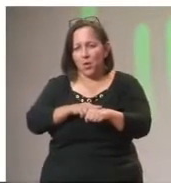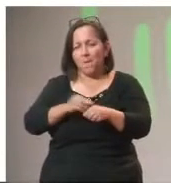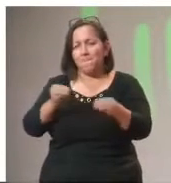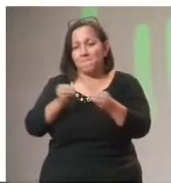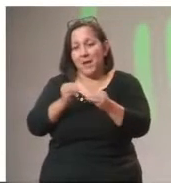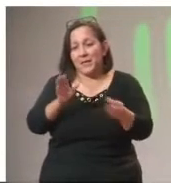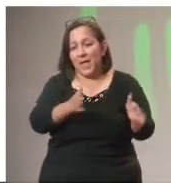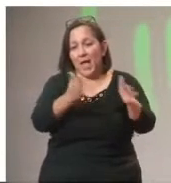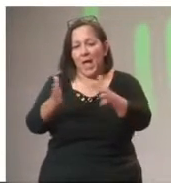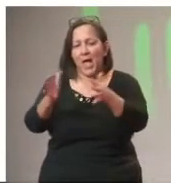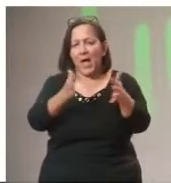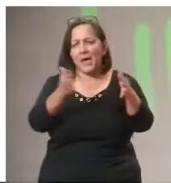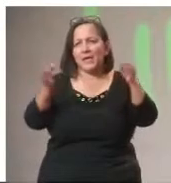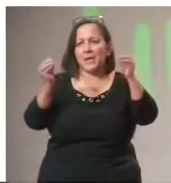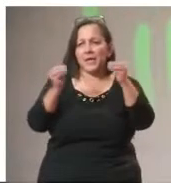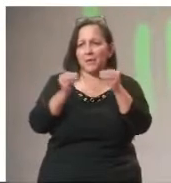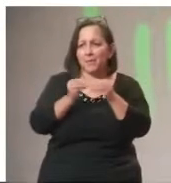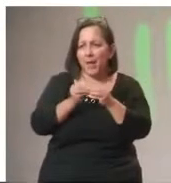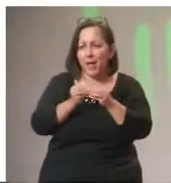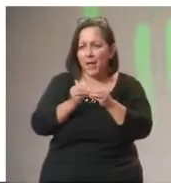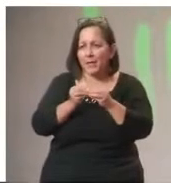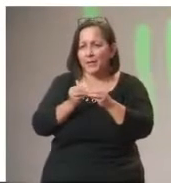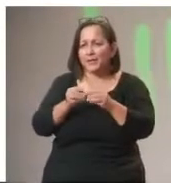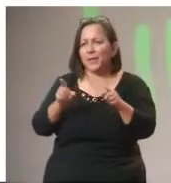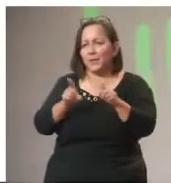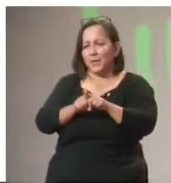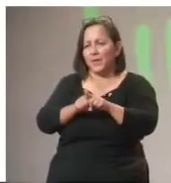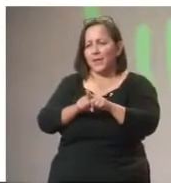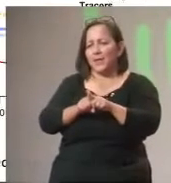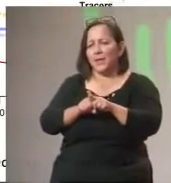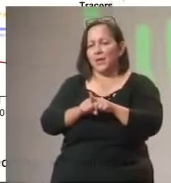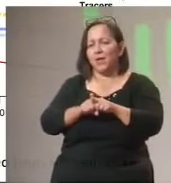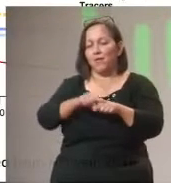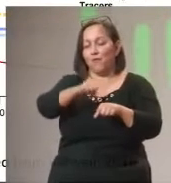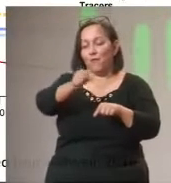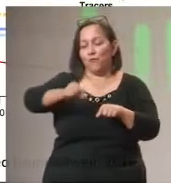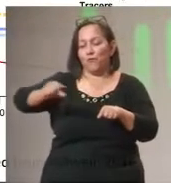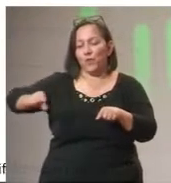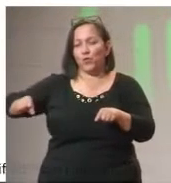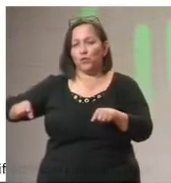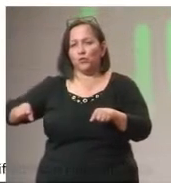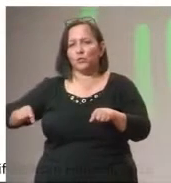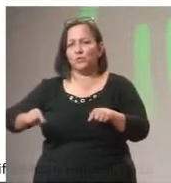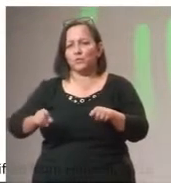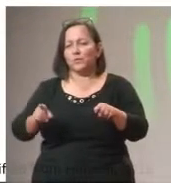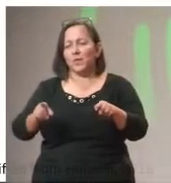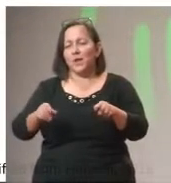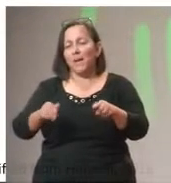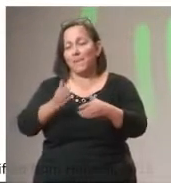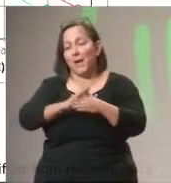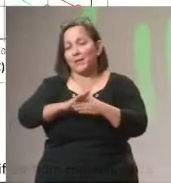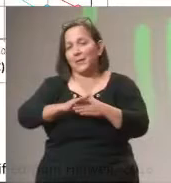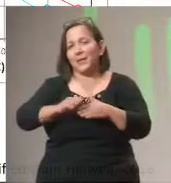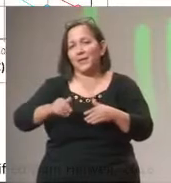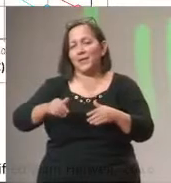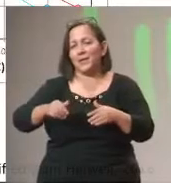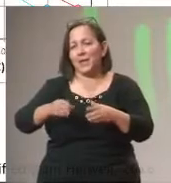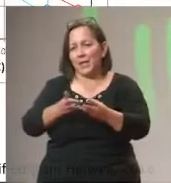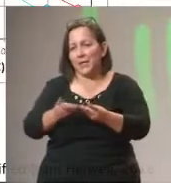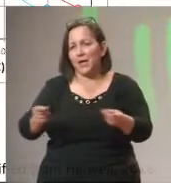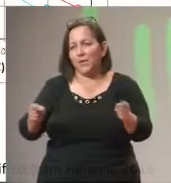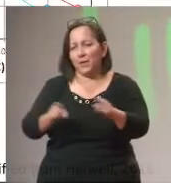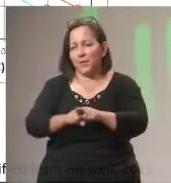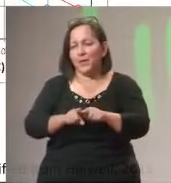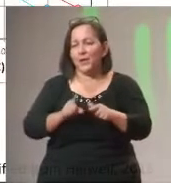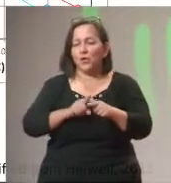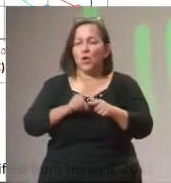puede ocurrir, y también fuentes terragénicas. Voy a pasar aquí rápidamente esos detalles teóricos.